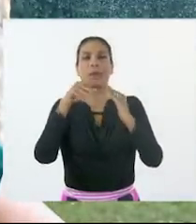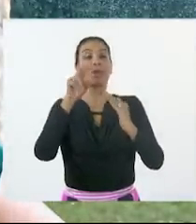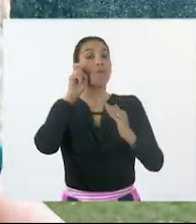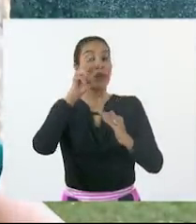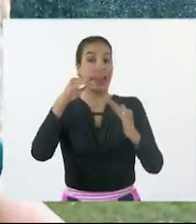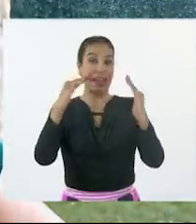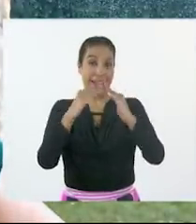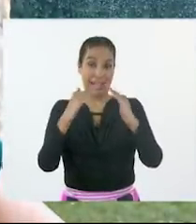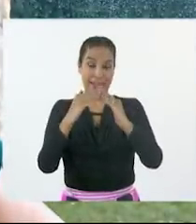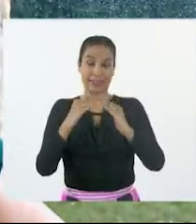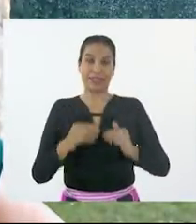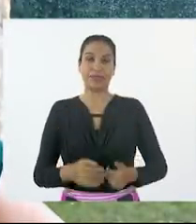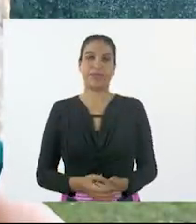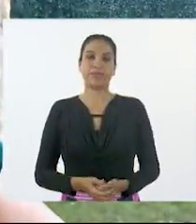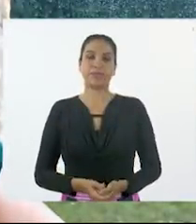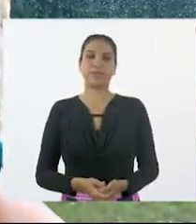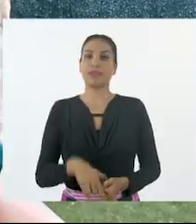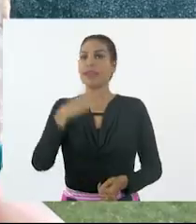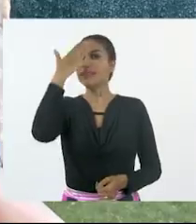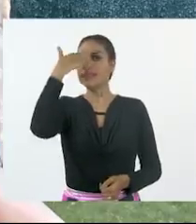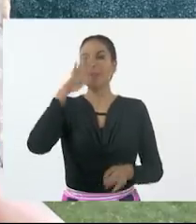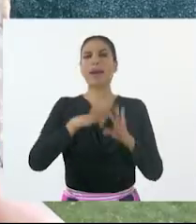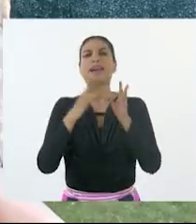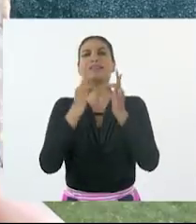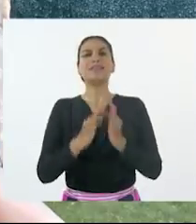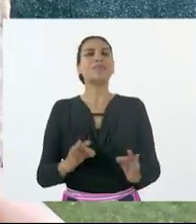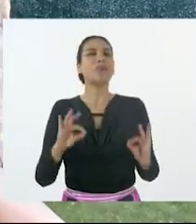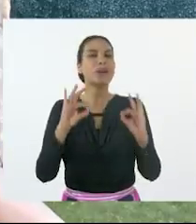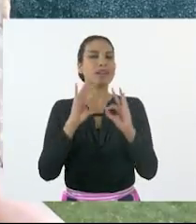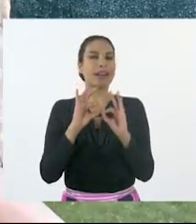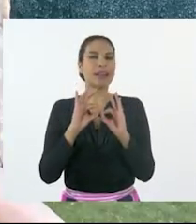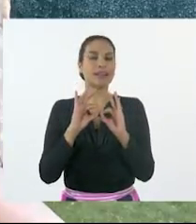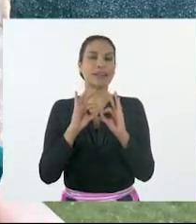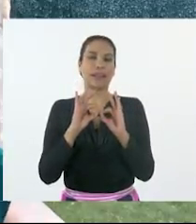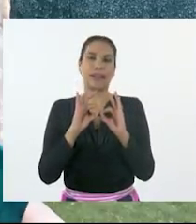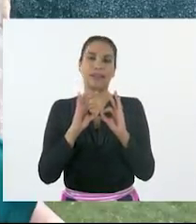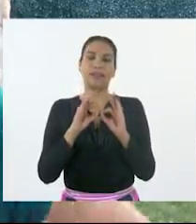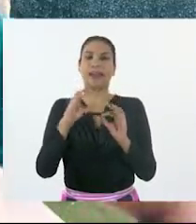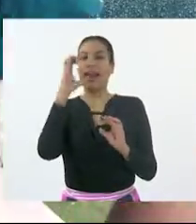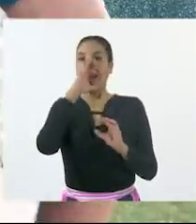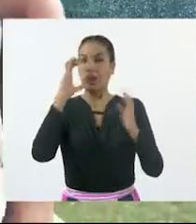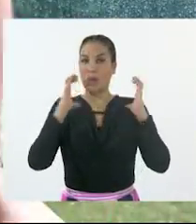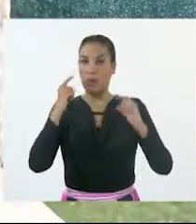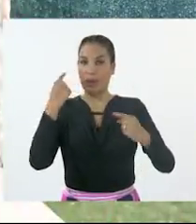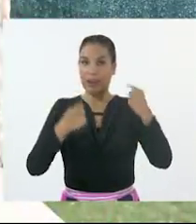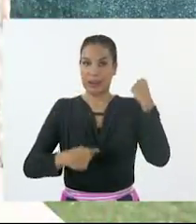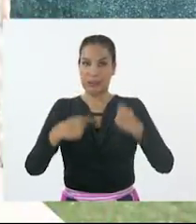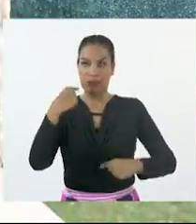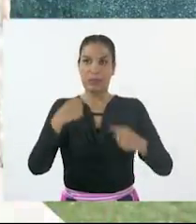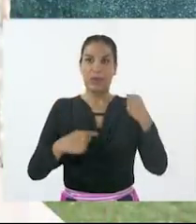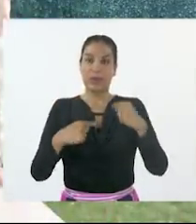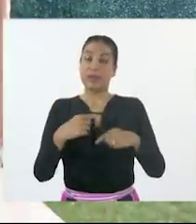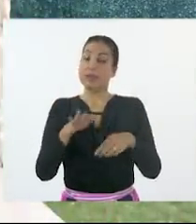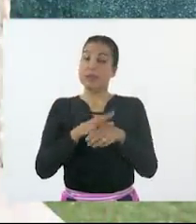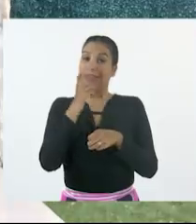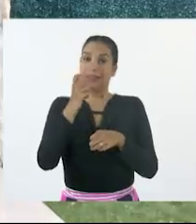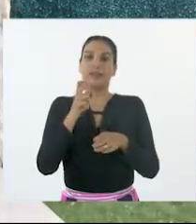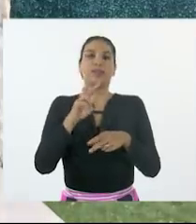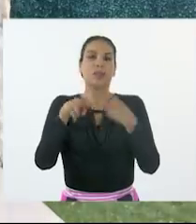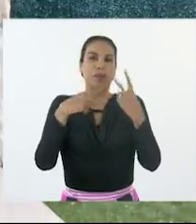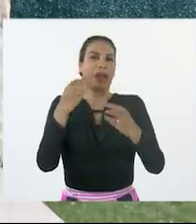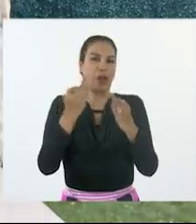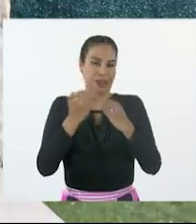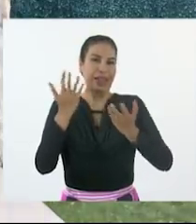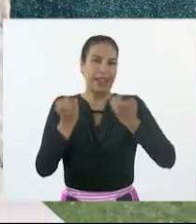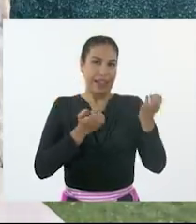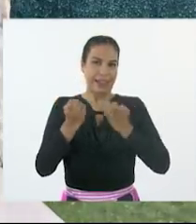casa. Ya saben que lo más importante es el calentamiento, así que vamos a darle un